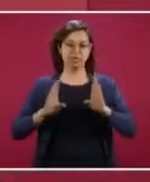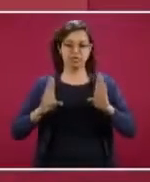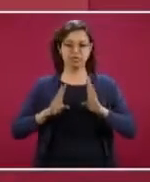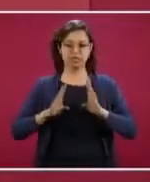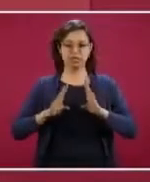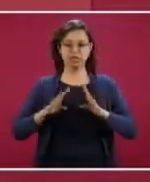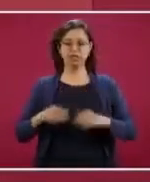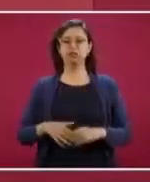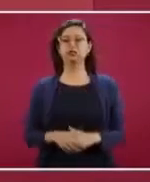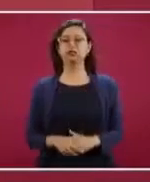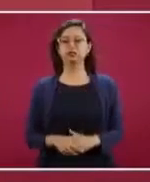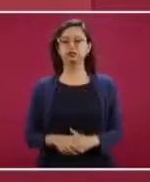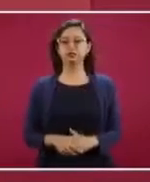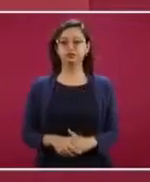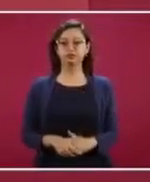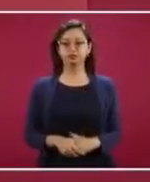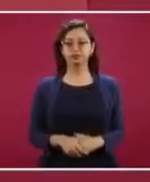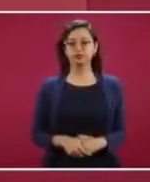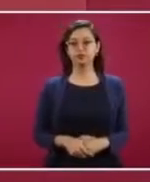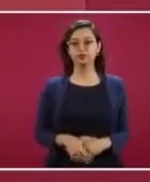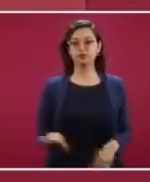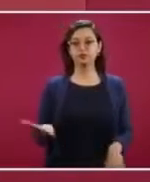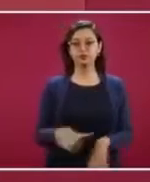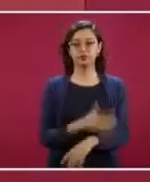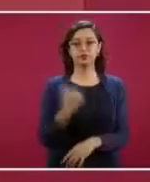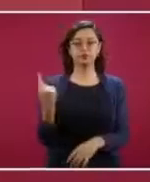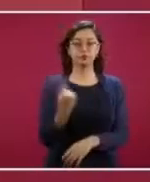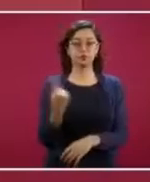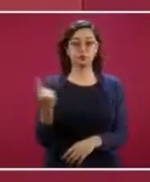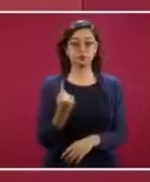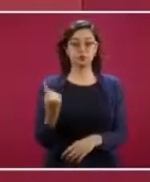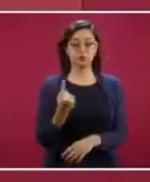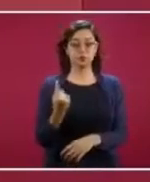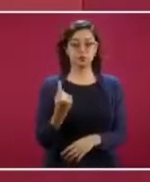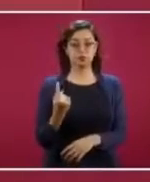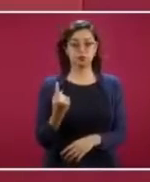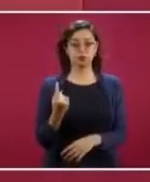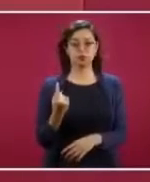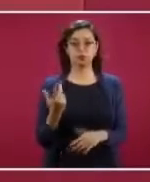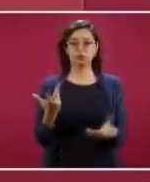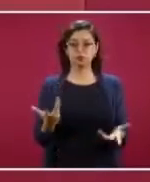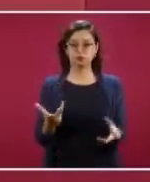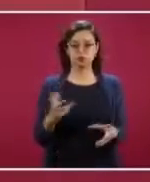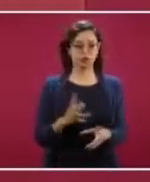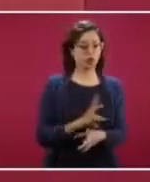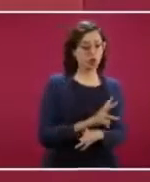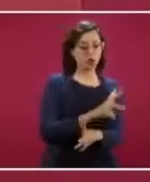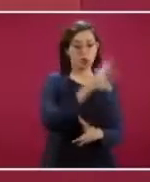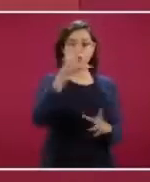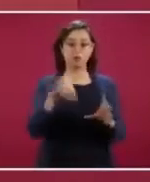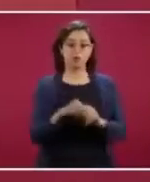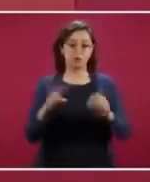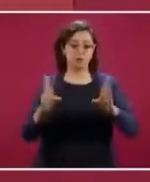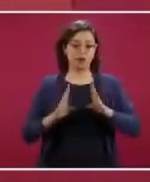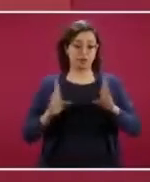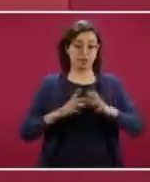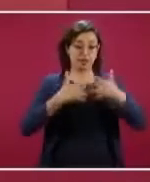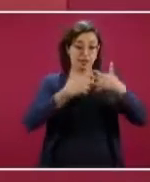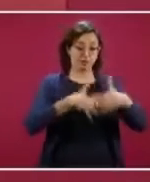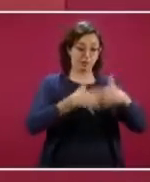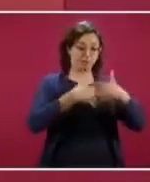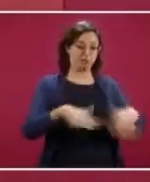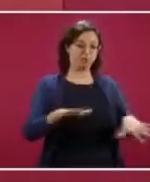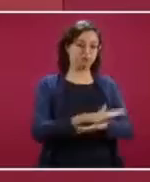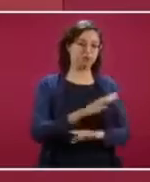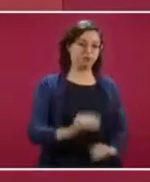porque se está trasladando toda la industria militar a